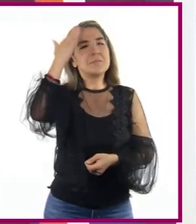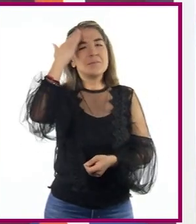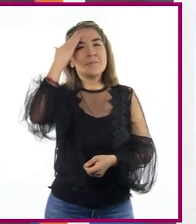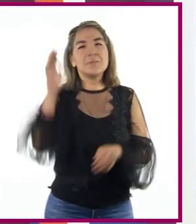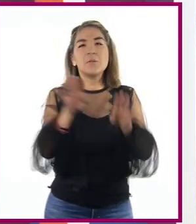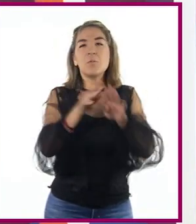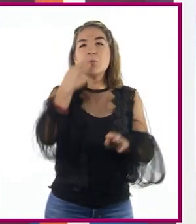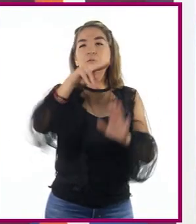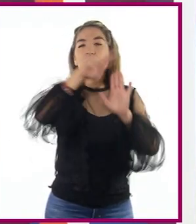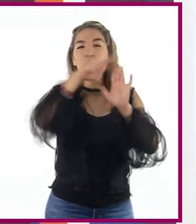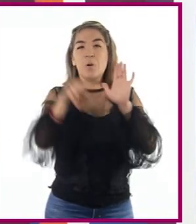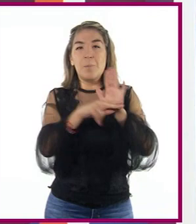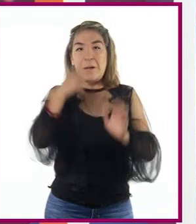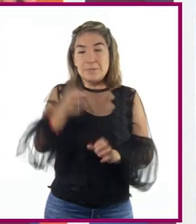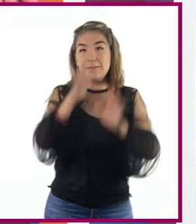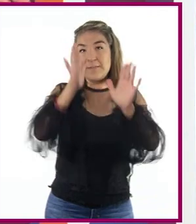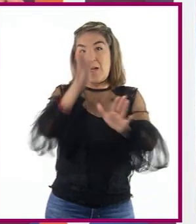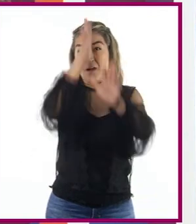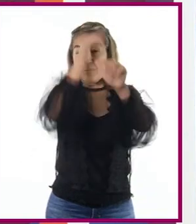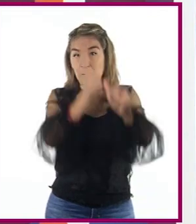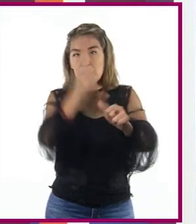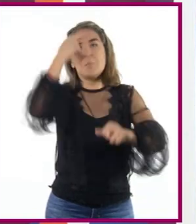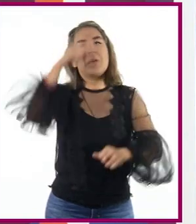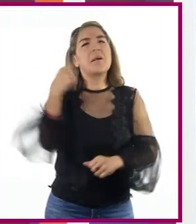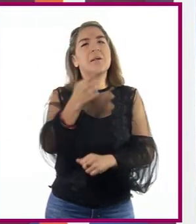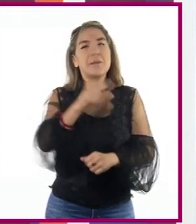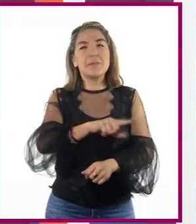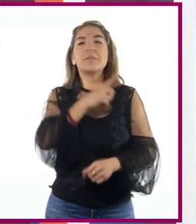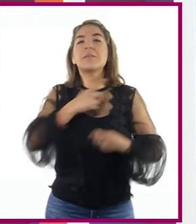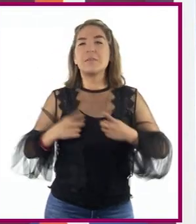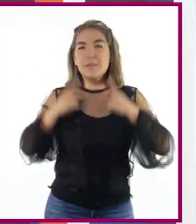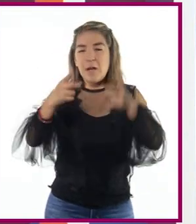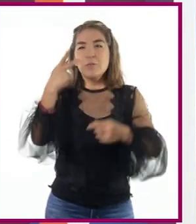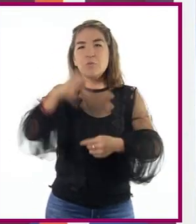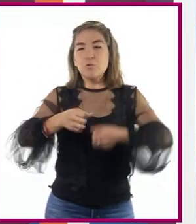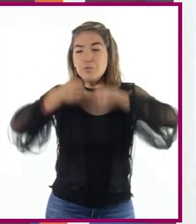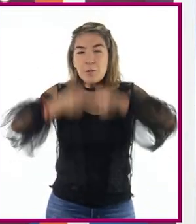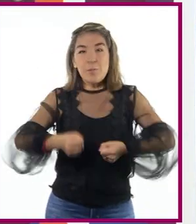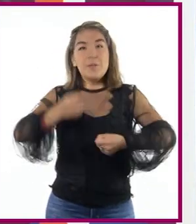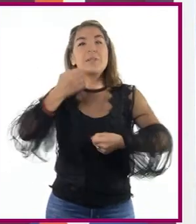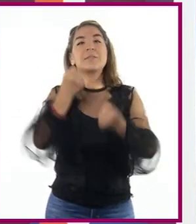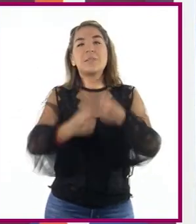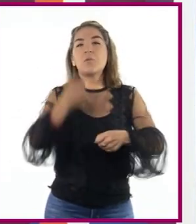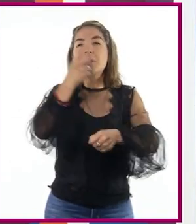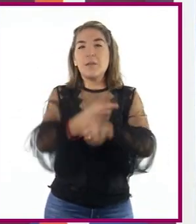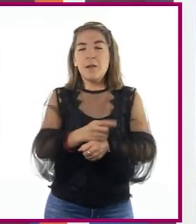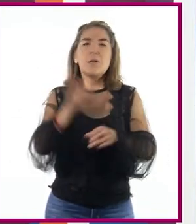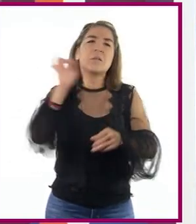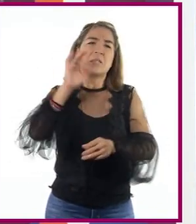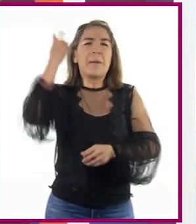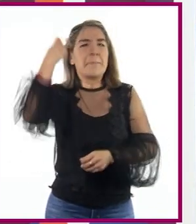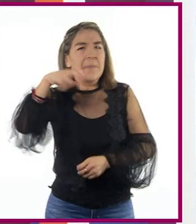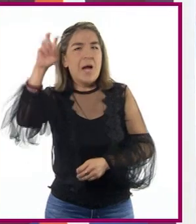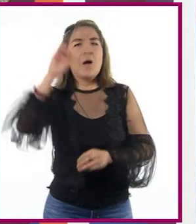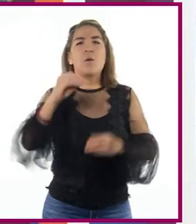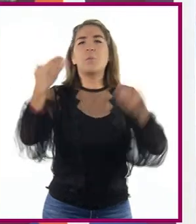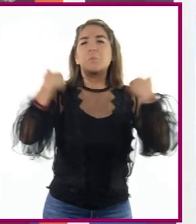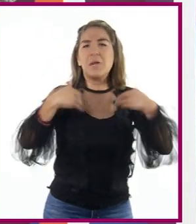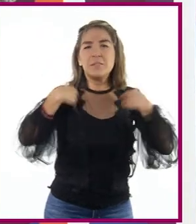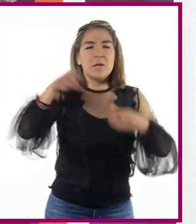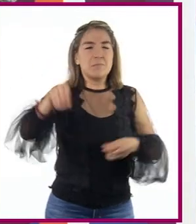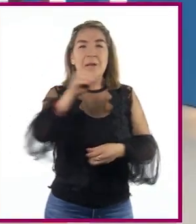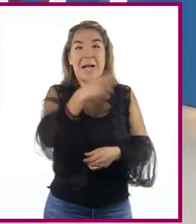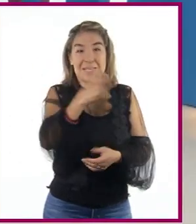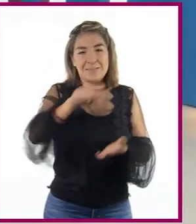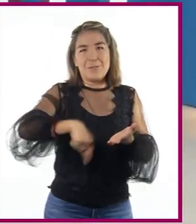las normas de este acuerdo para garantizar la seguridad de las personas que viven o viajan por el espacio